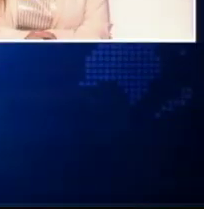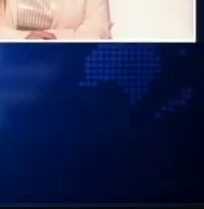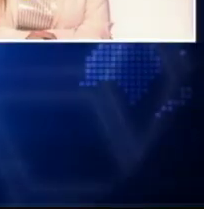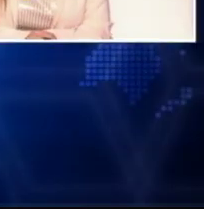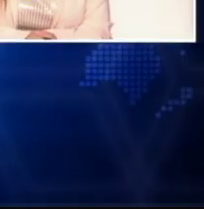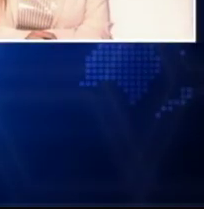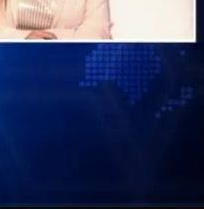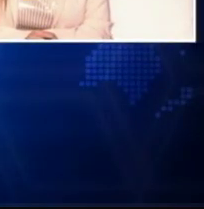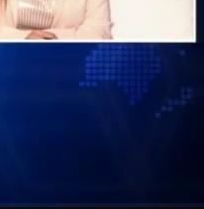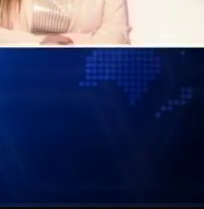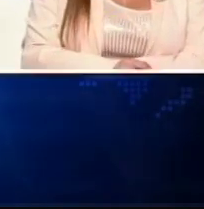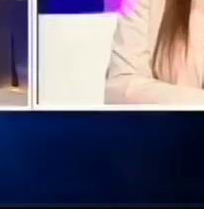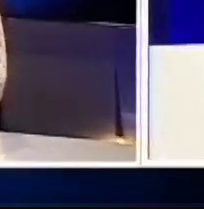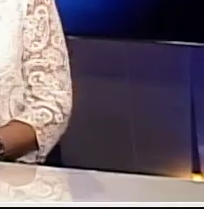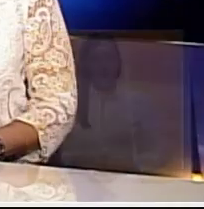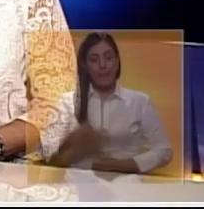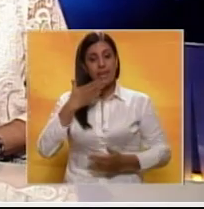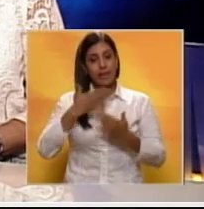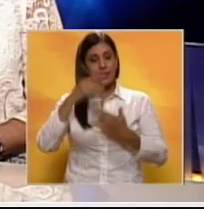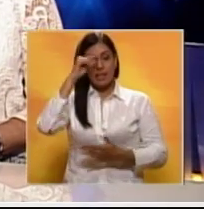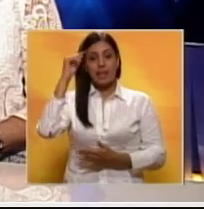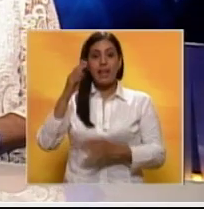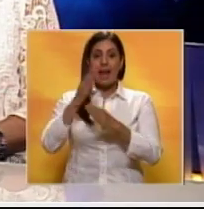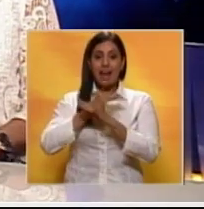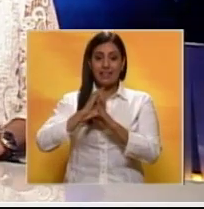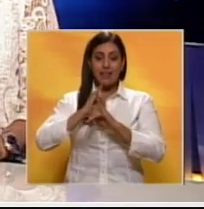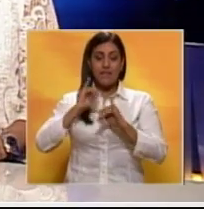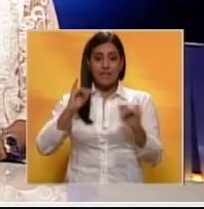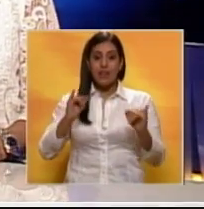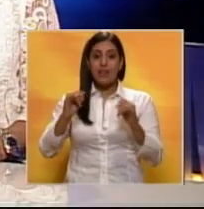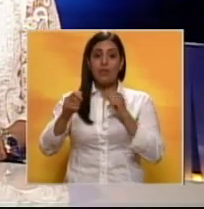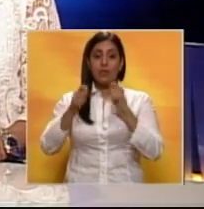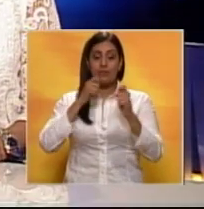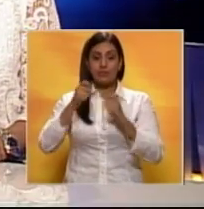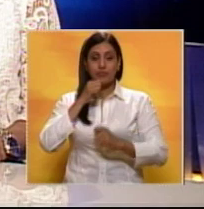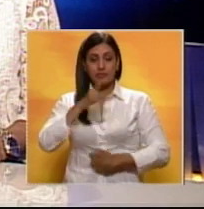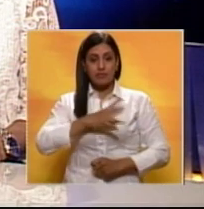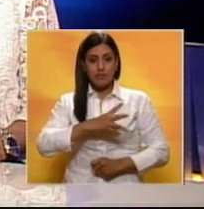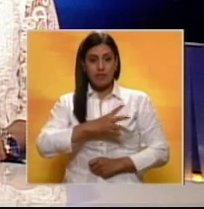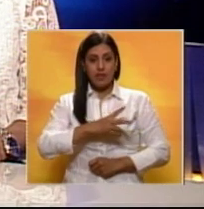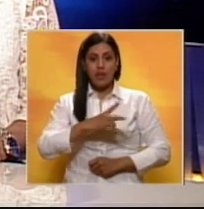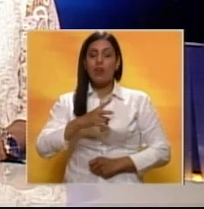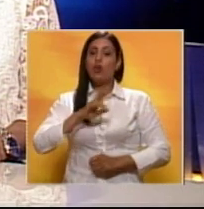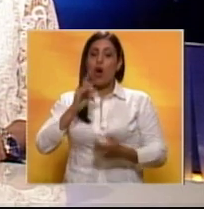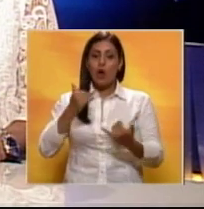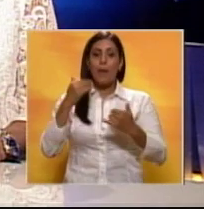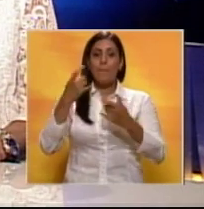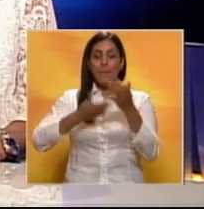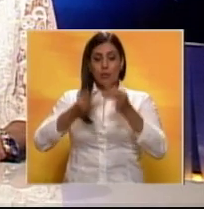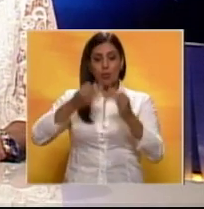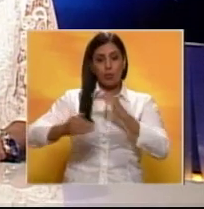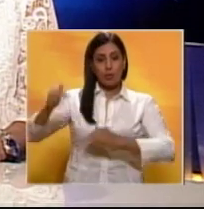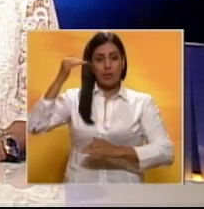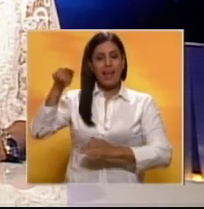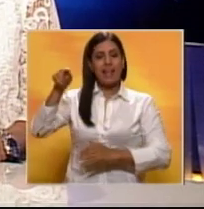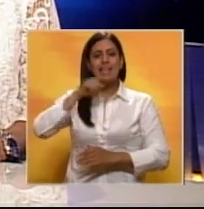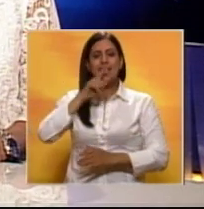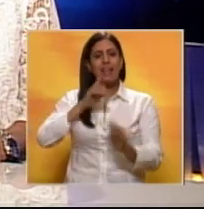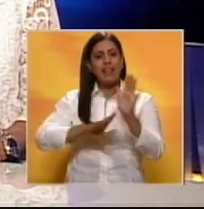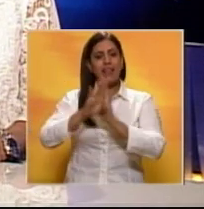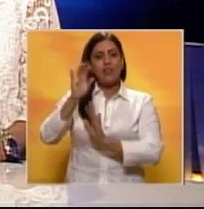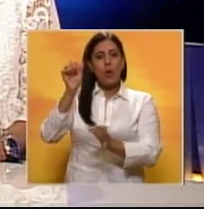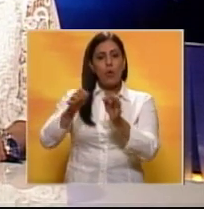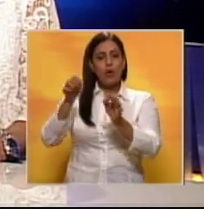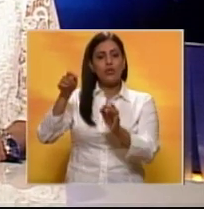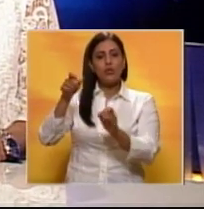Milagro. Gracias, Endrina. Antes de culminar la emisión de Noticiero Venevisión, vamos al Tribunal Supremo de Justicia. Allí se desarrolla el